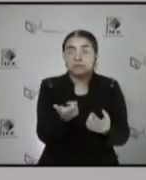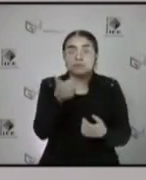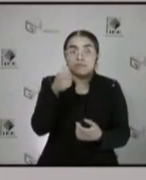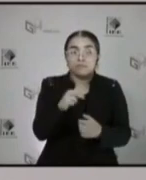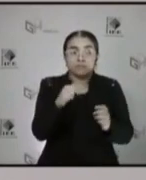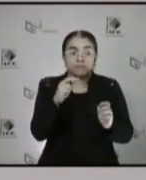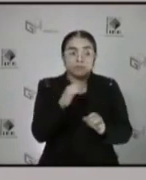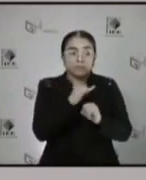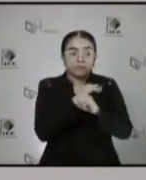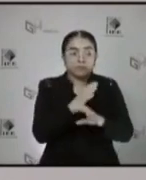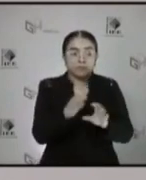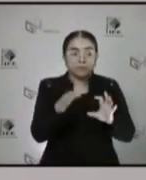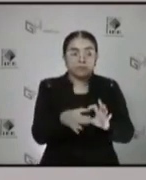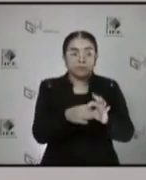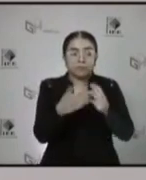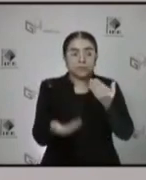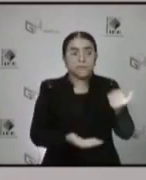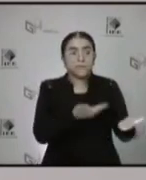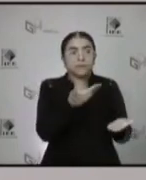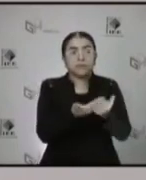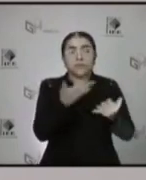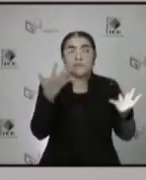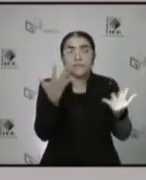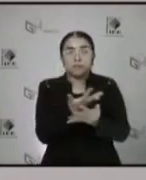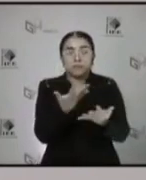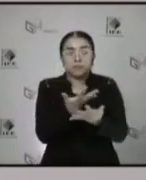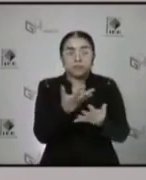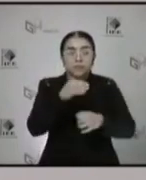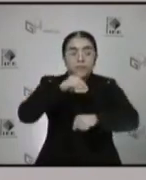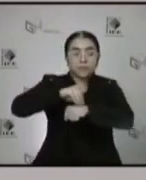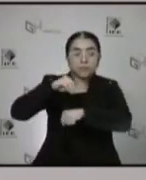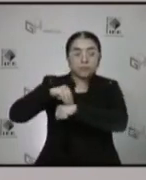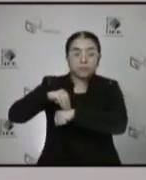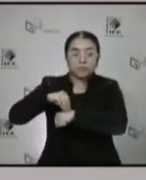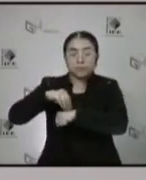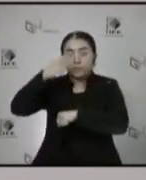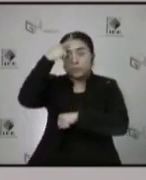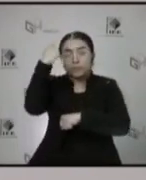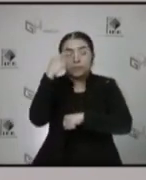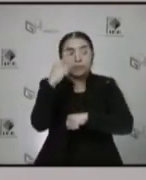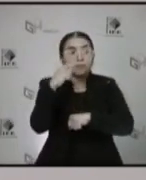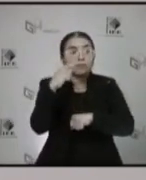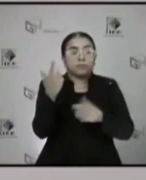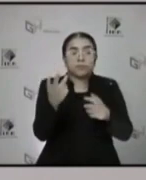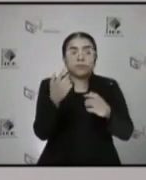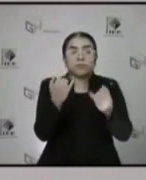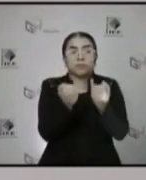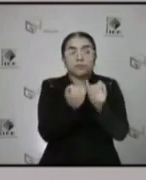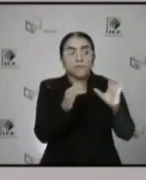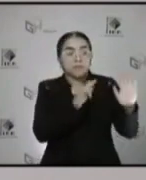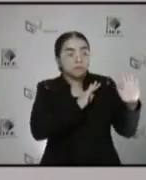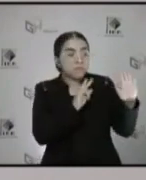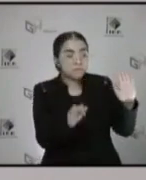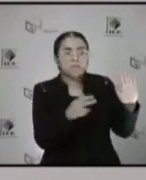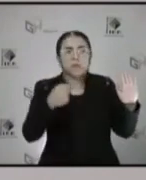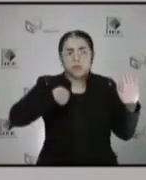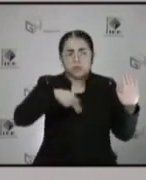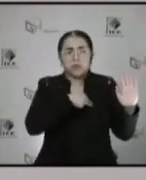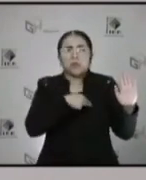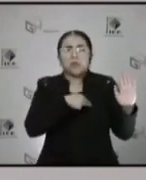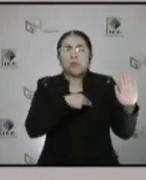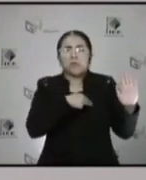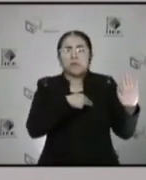las propuestas, se genere un encono, una controversia, pero estamos preparados para esto. En este